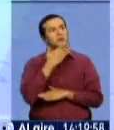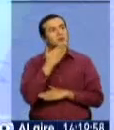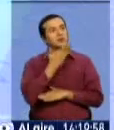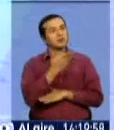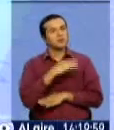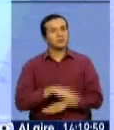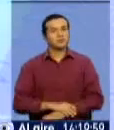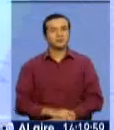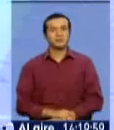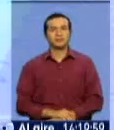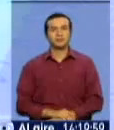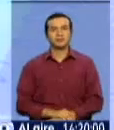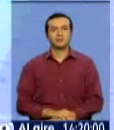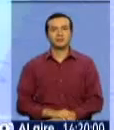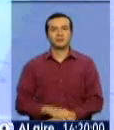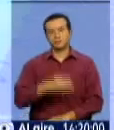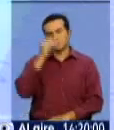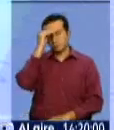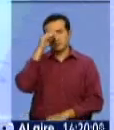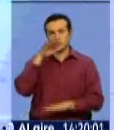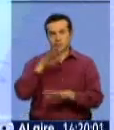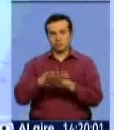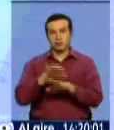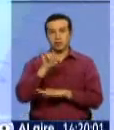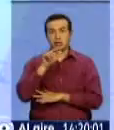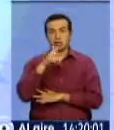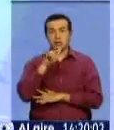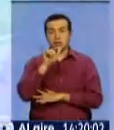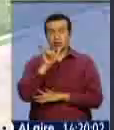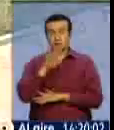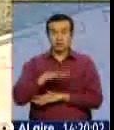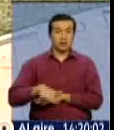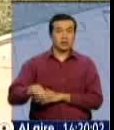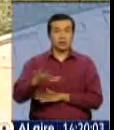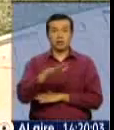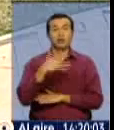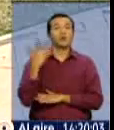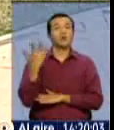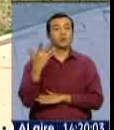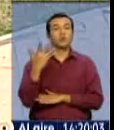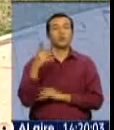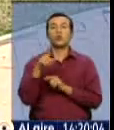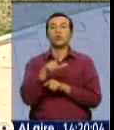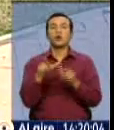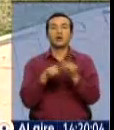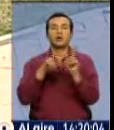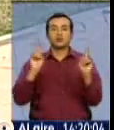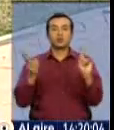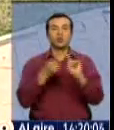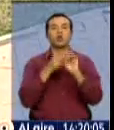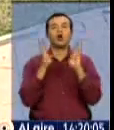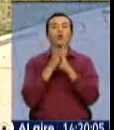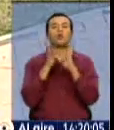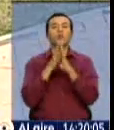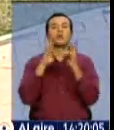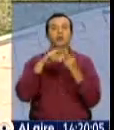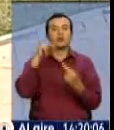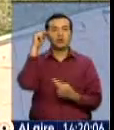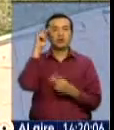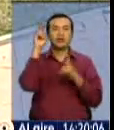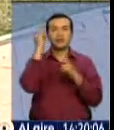Cuéntanos. Buenas tardes. Yachay, la ciudad del conocimiento, es sede de la segunda cumbre regional de